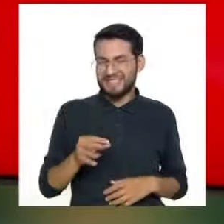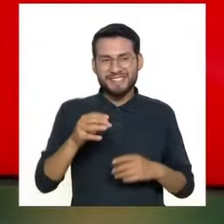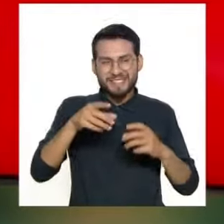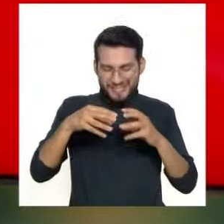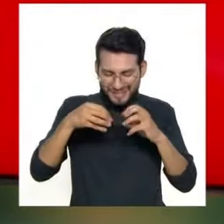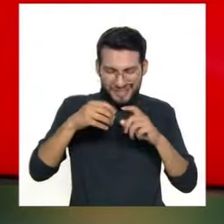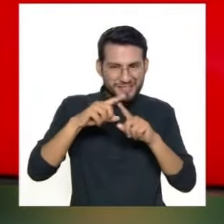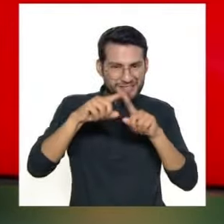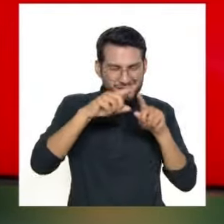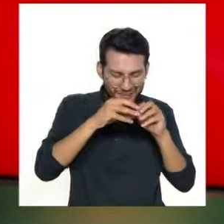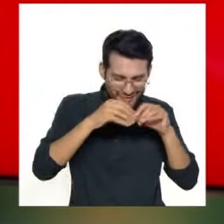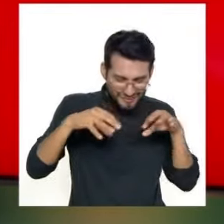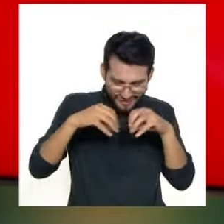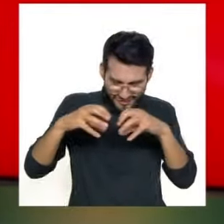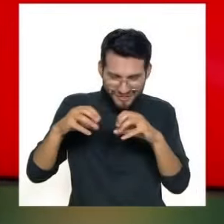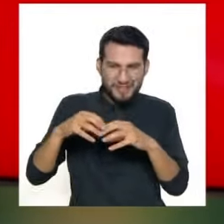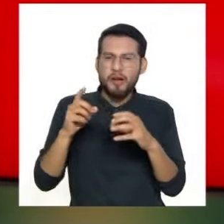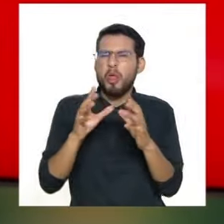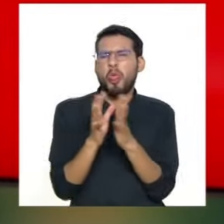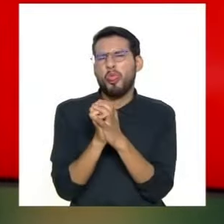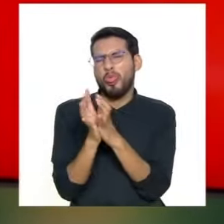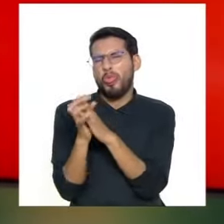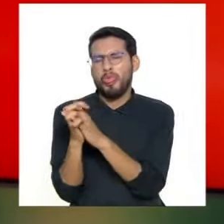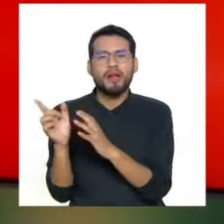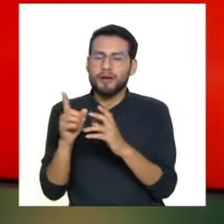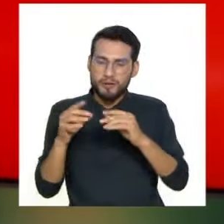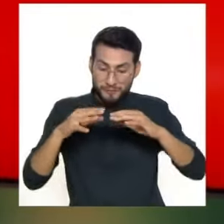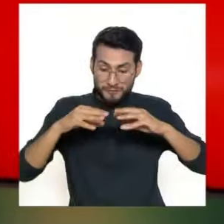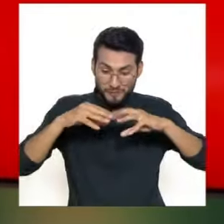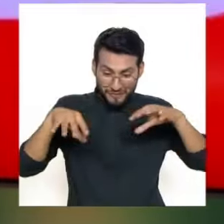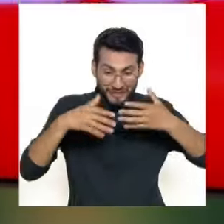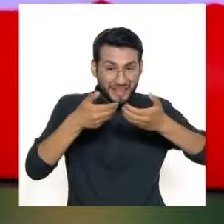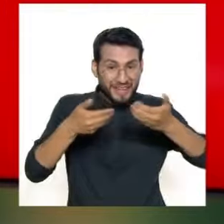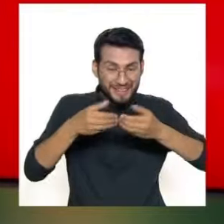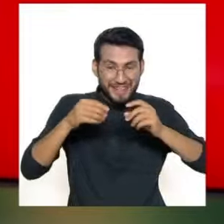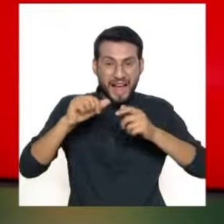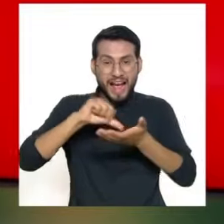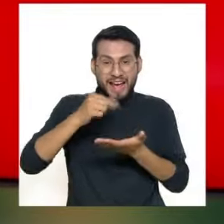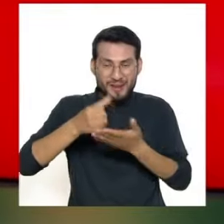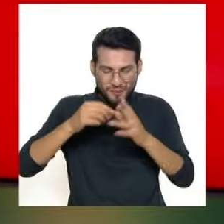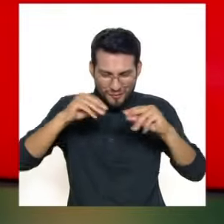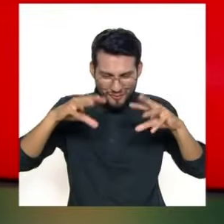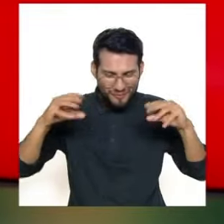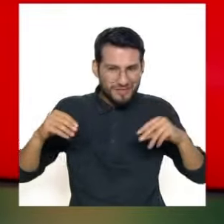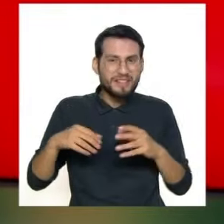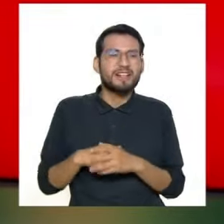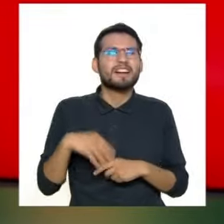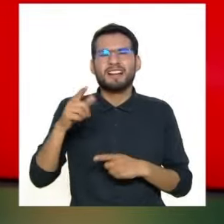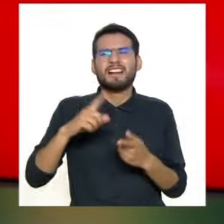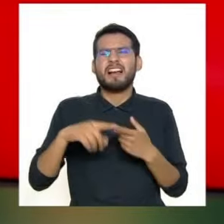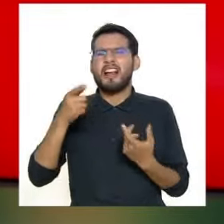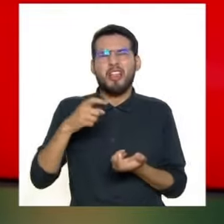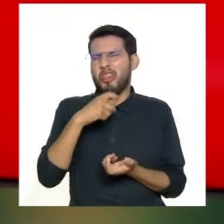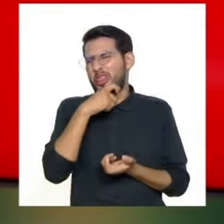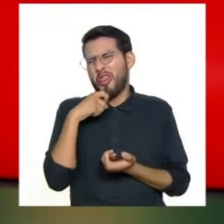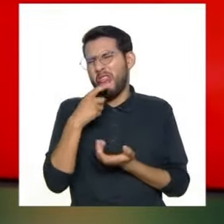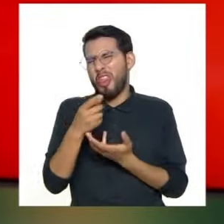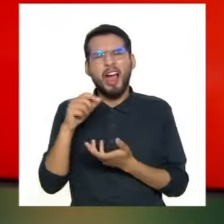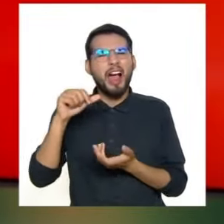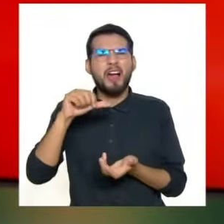graneadito jugosito porque a veces me ha pasado de que me han servido arroz con pollo un poco seco